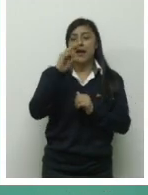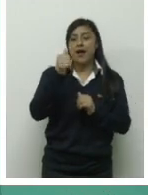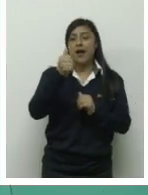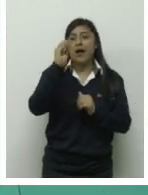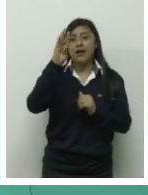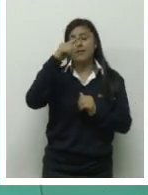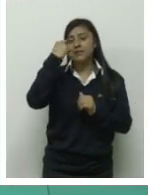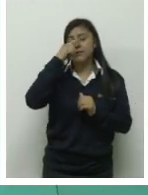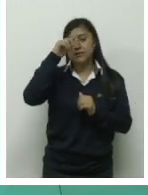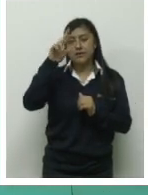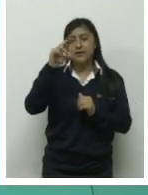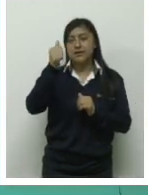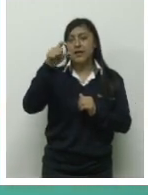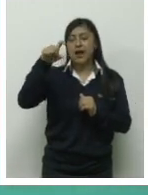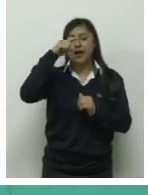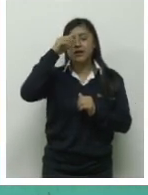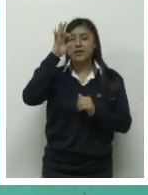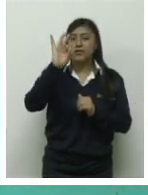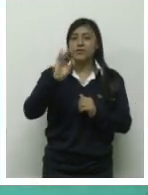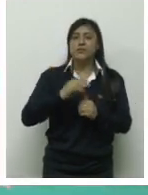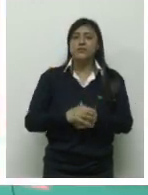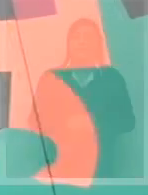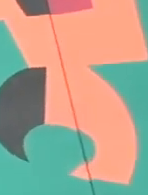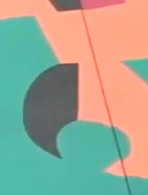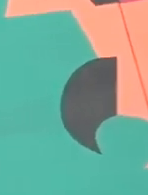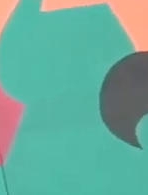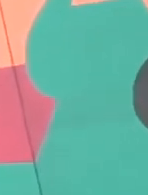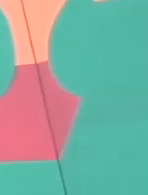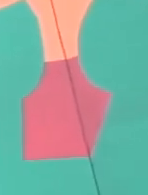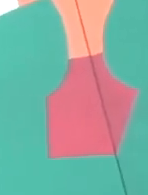abstracto y constructivismo.